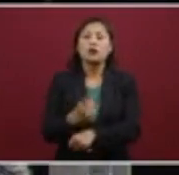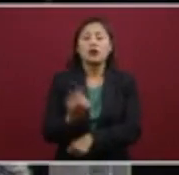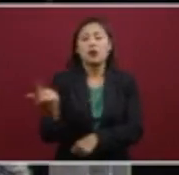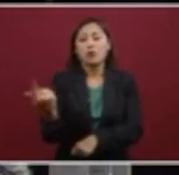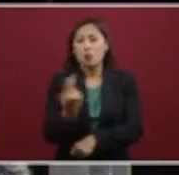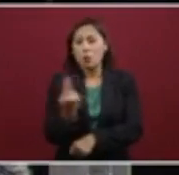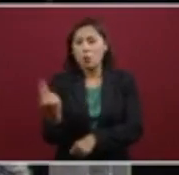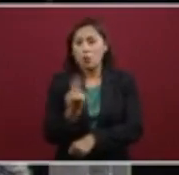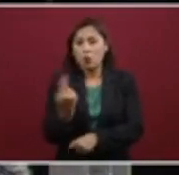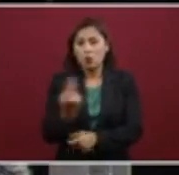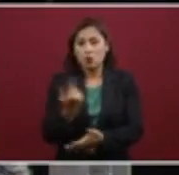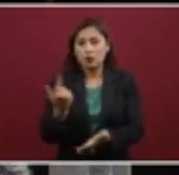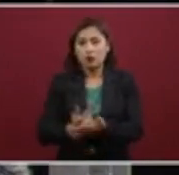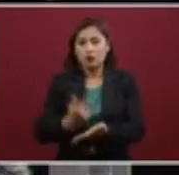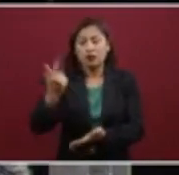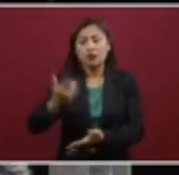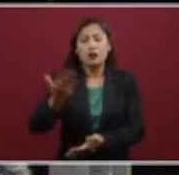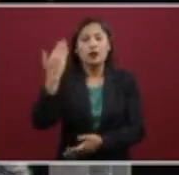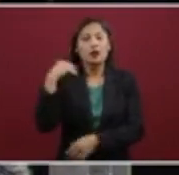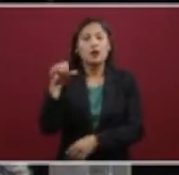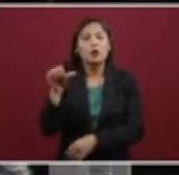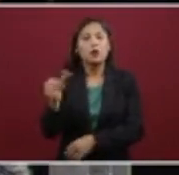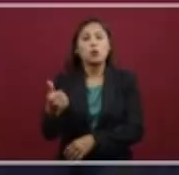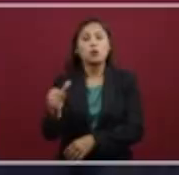El herido del pasado 11 de abril,